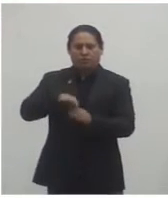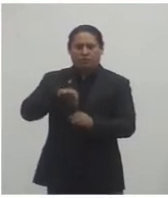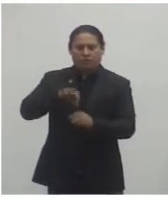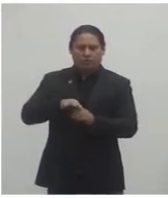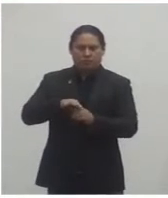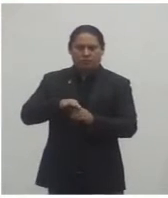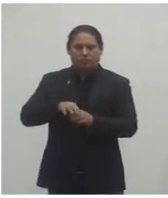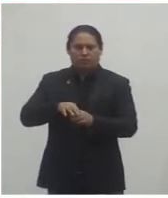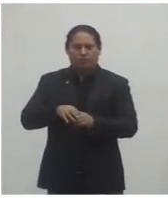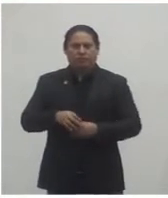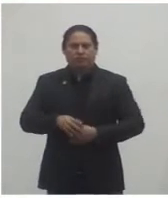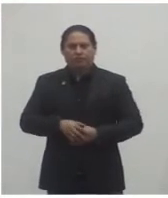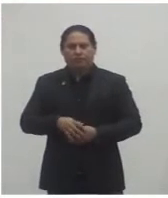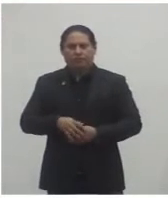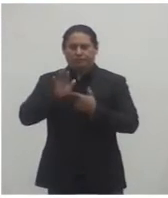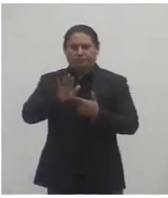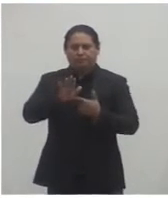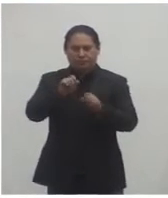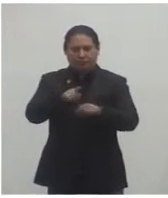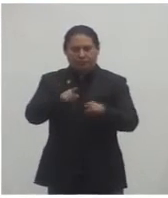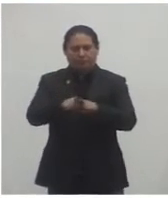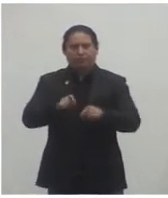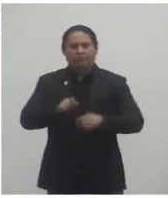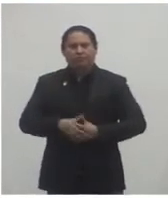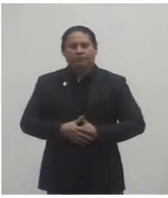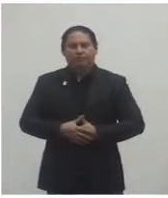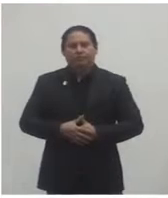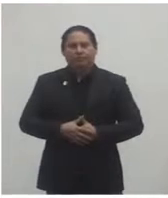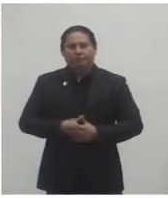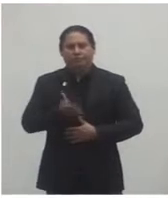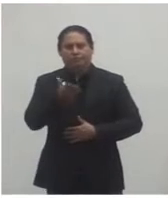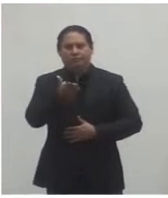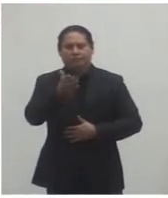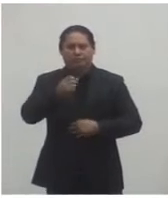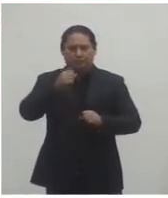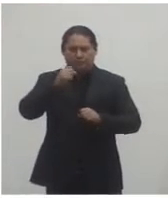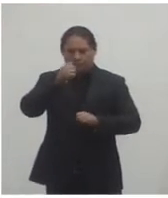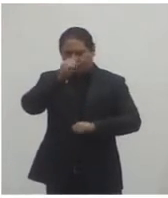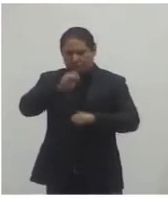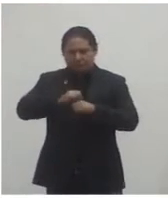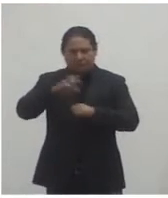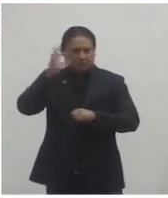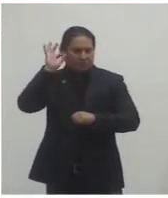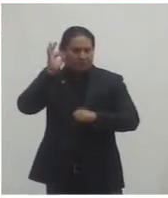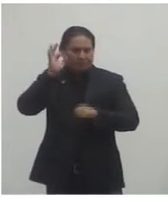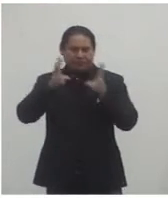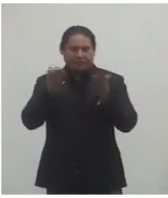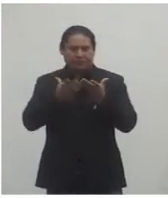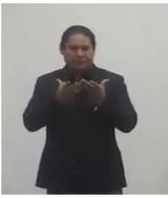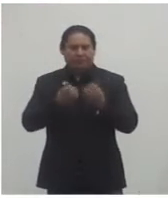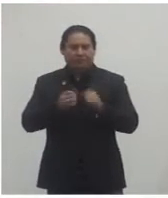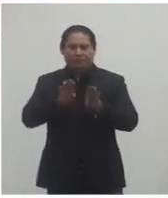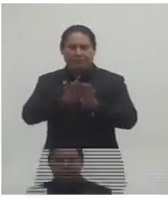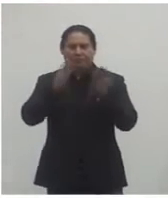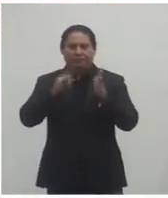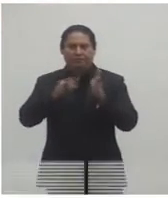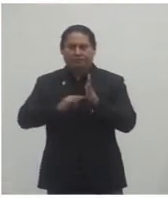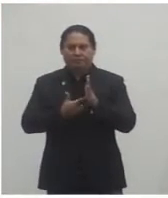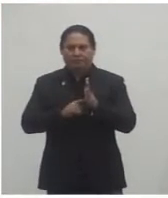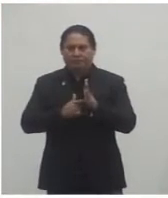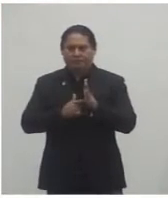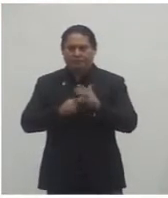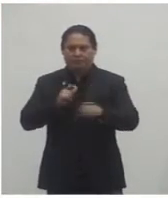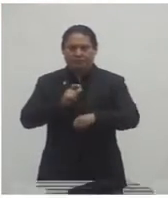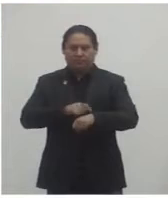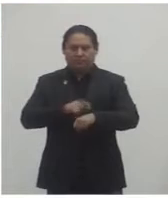votación nominal de la propuesta presentada, por lo que solicito a la Secretaría de Servicios Parlamentarios abra el sistema